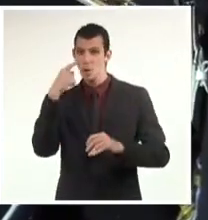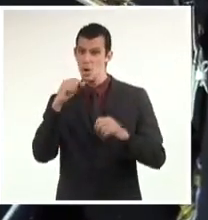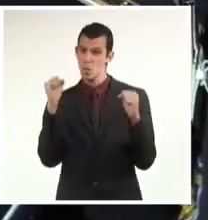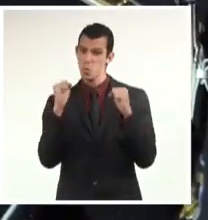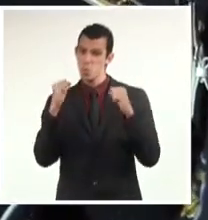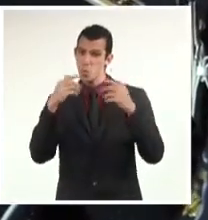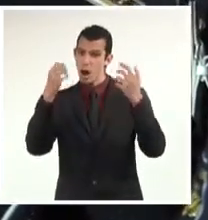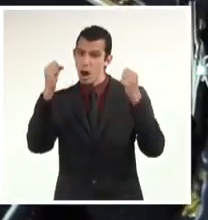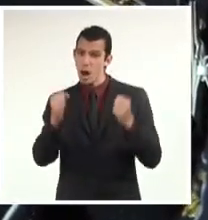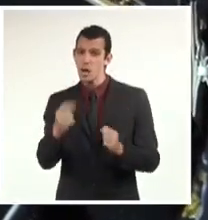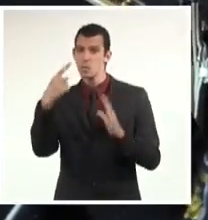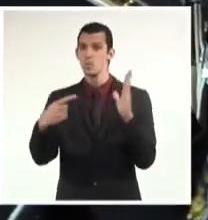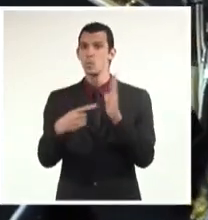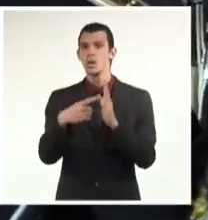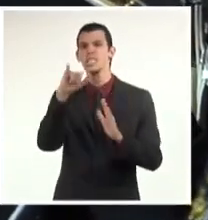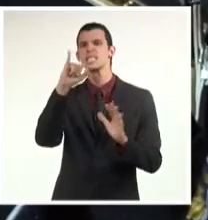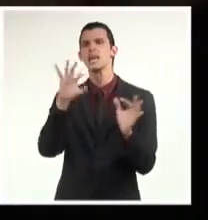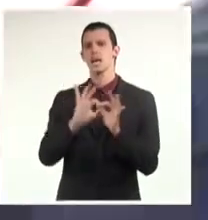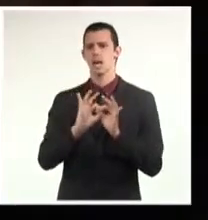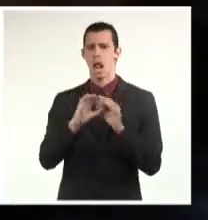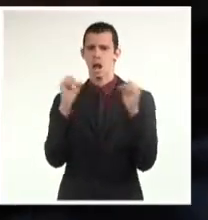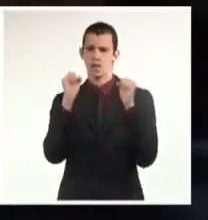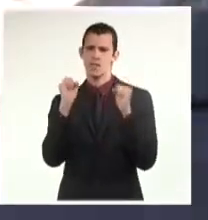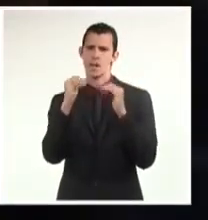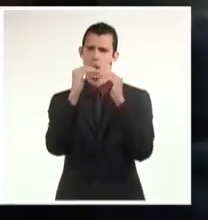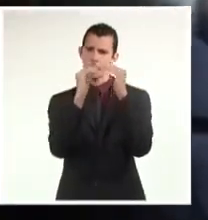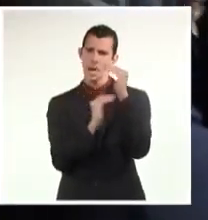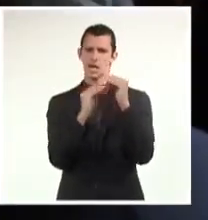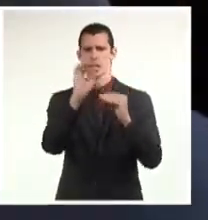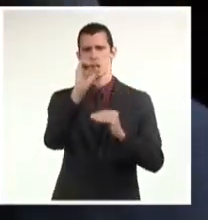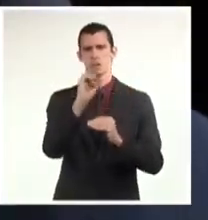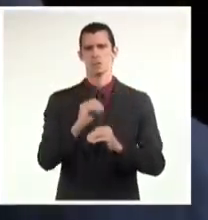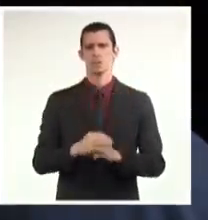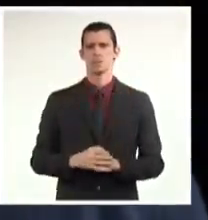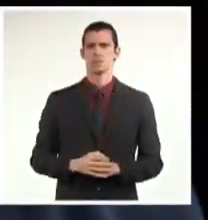con temperaturas de 6 grados Celsius bajo cero.